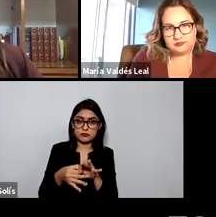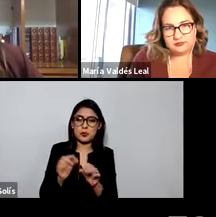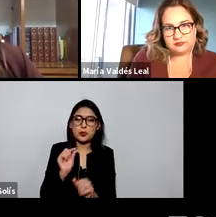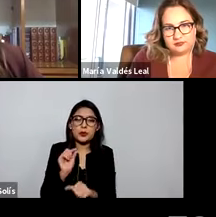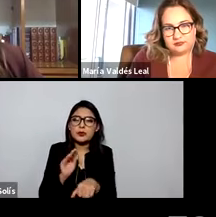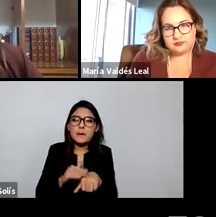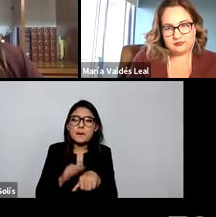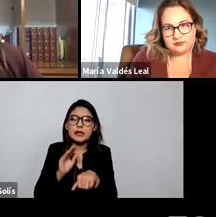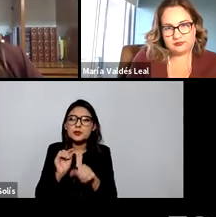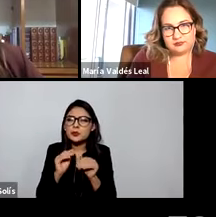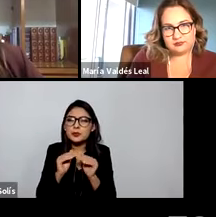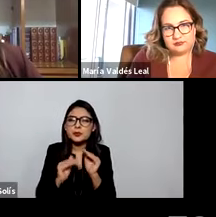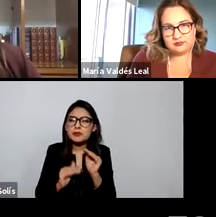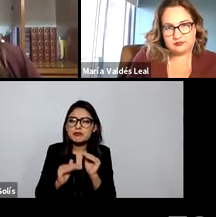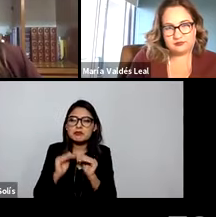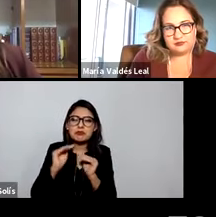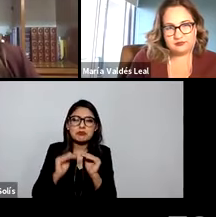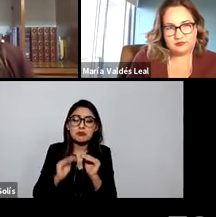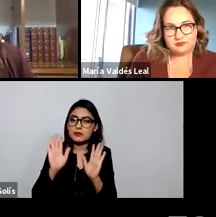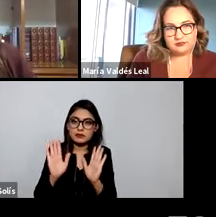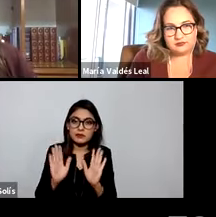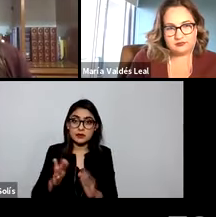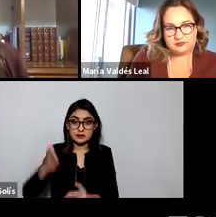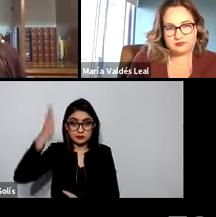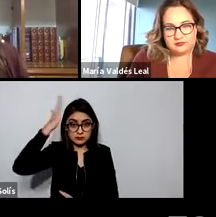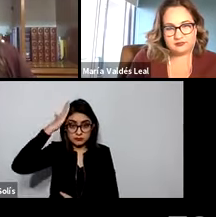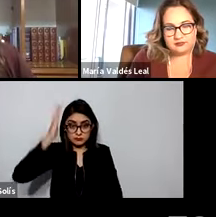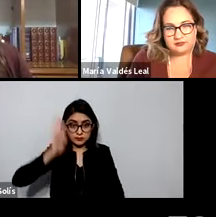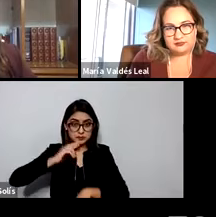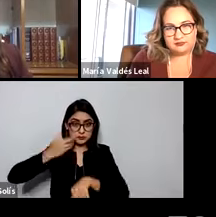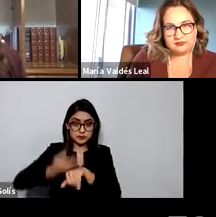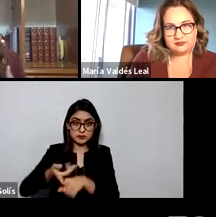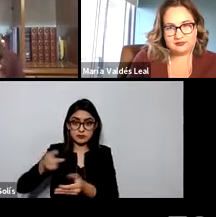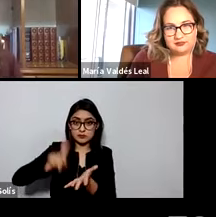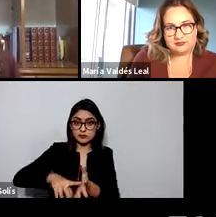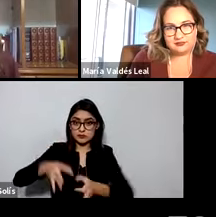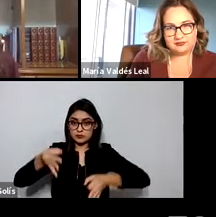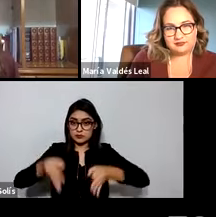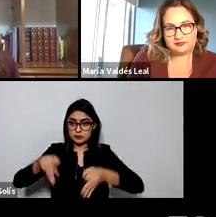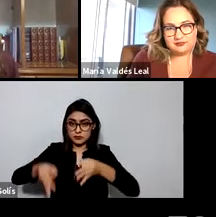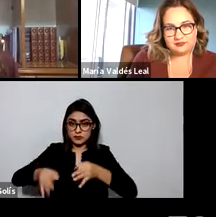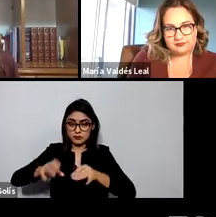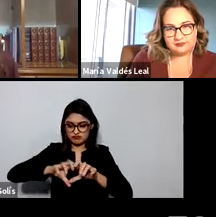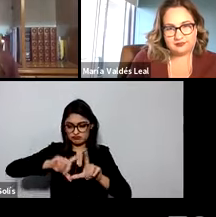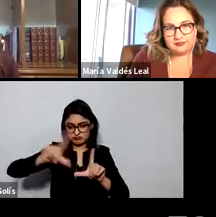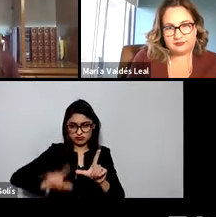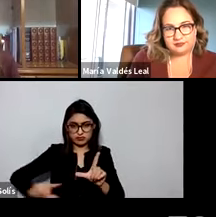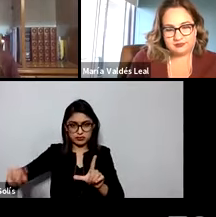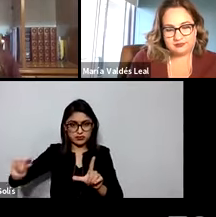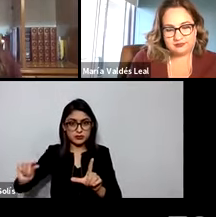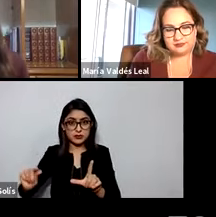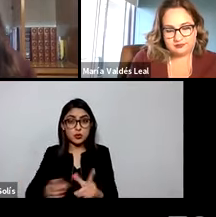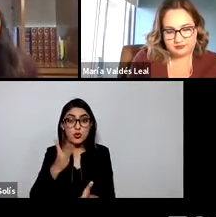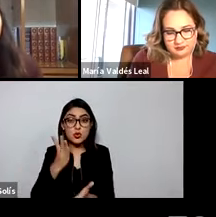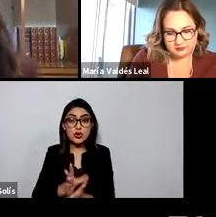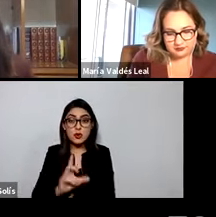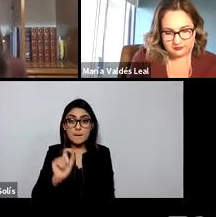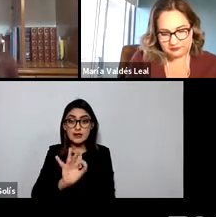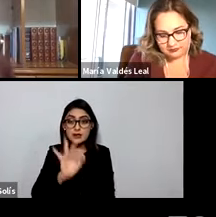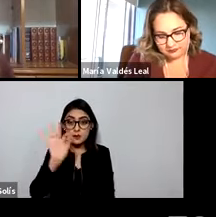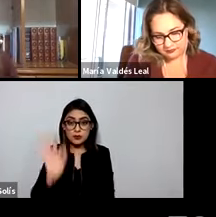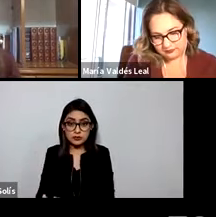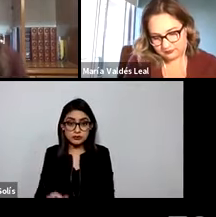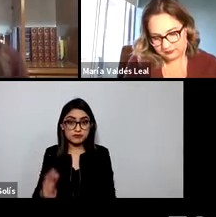más, poquito menos, de las y los titulares en los órganos jurisdiccionales en este país. Eso quiere decir que